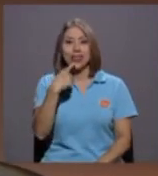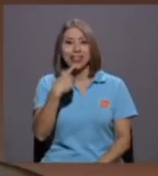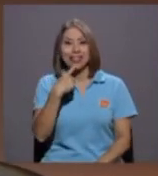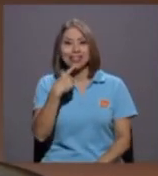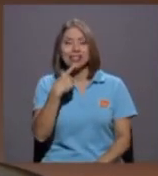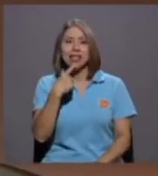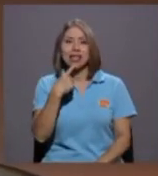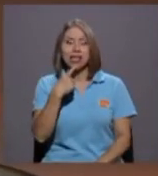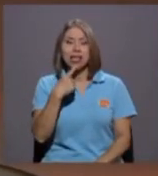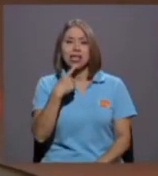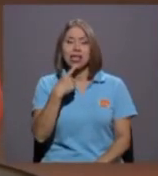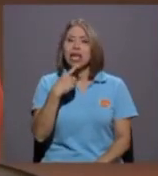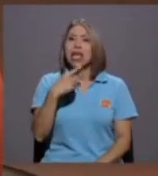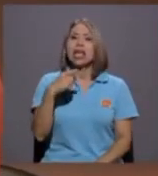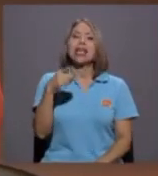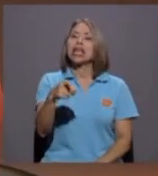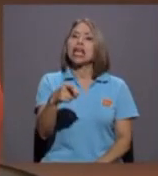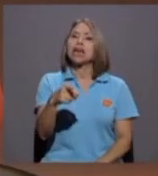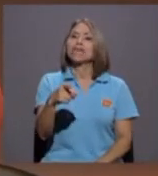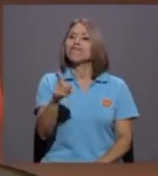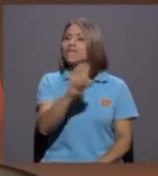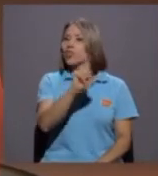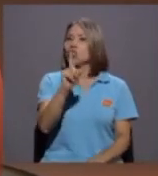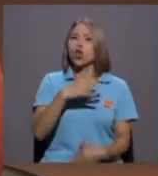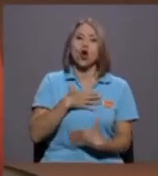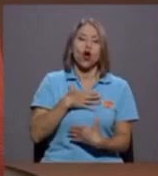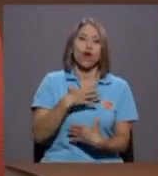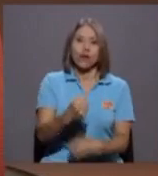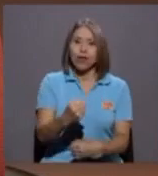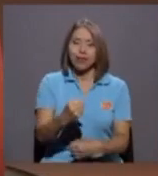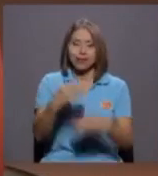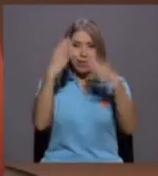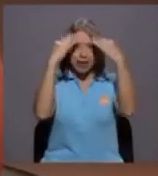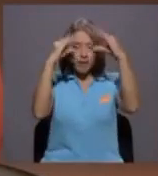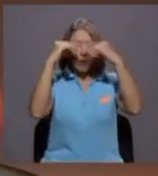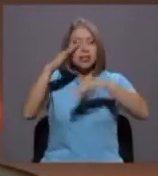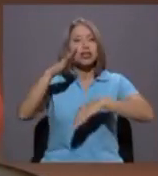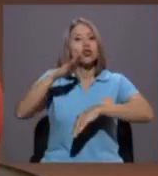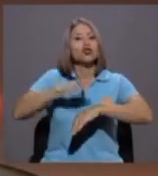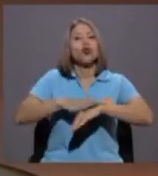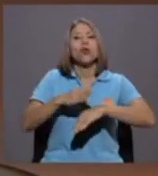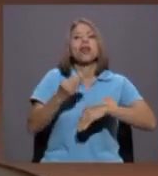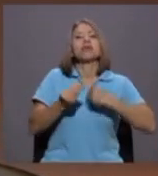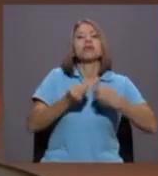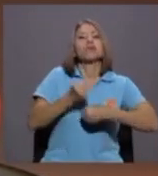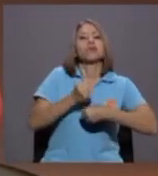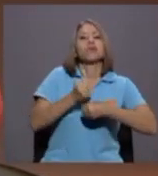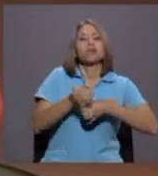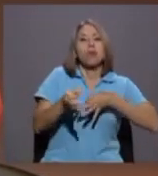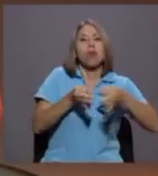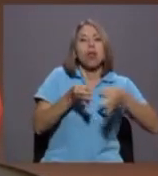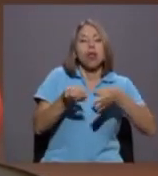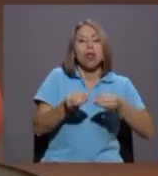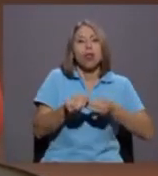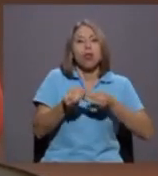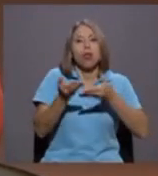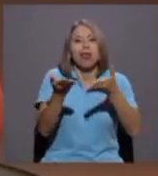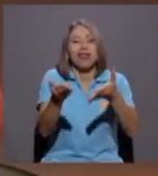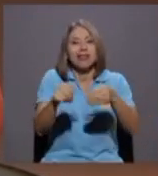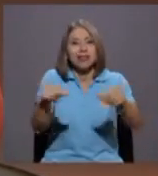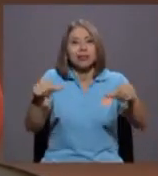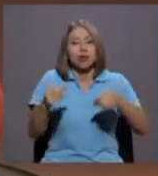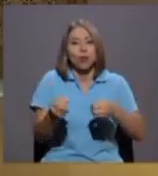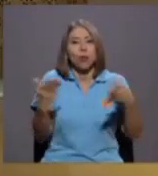un 73%, que no confía en la información sobre rendición de cuentas o sobre resultados que da el